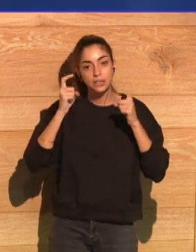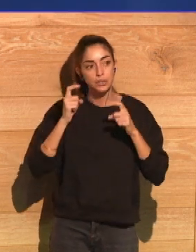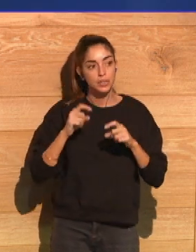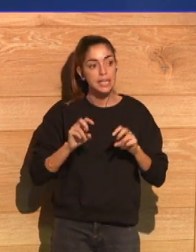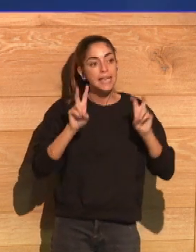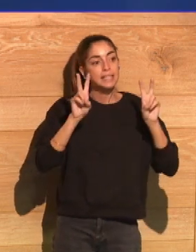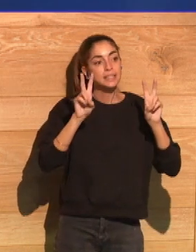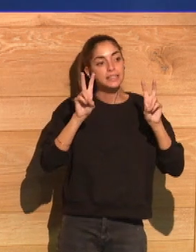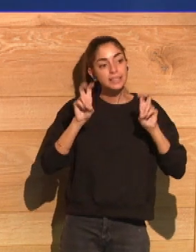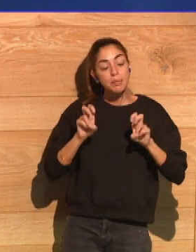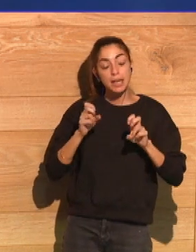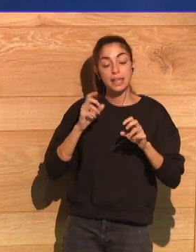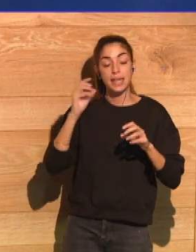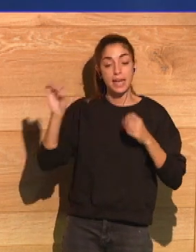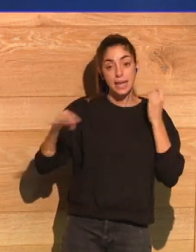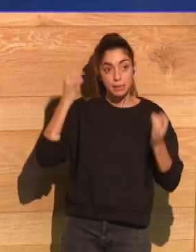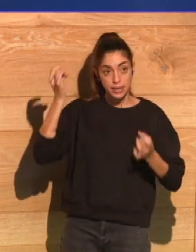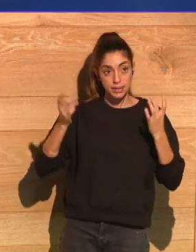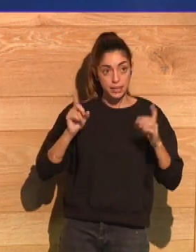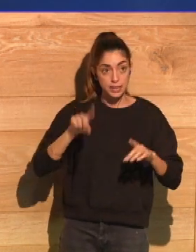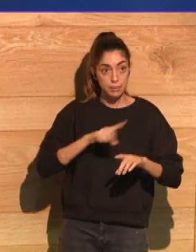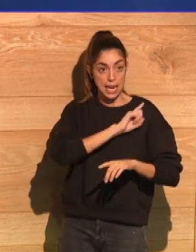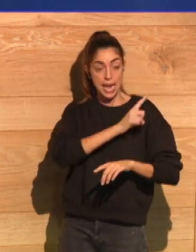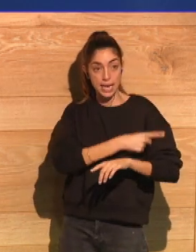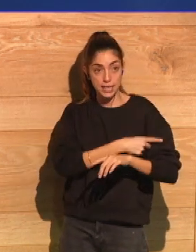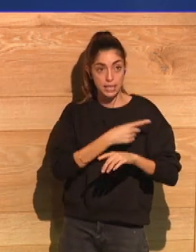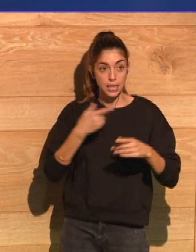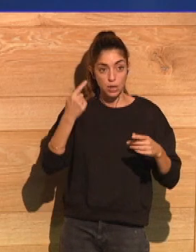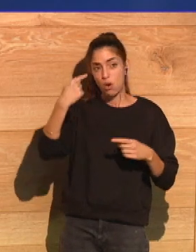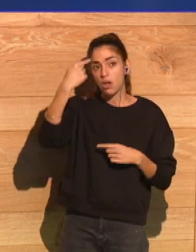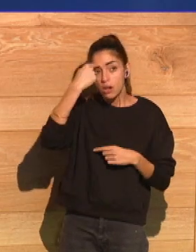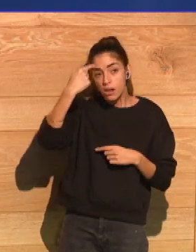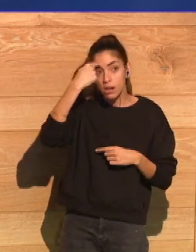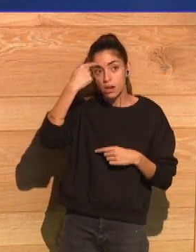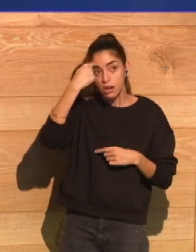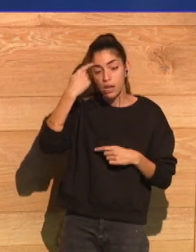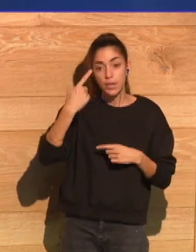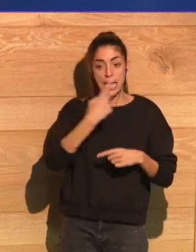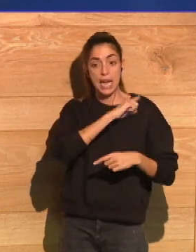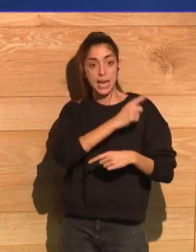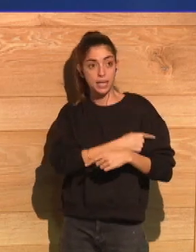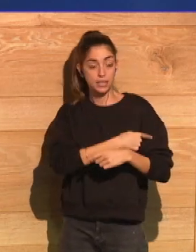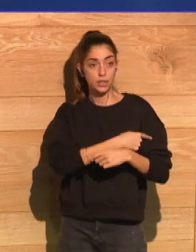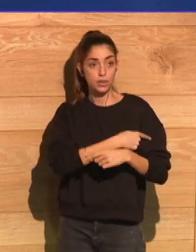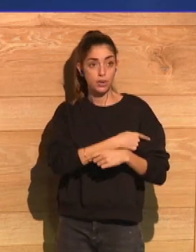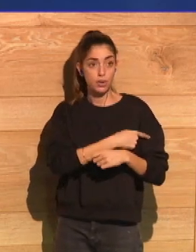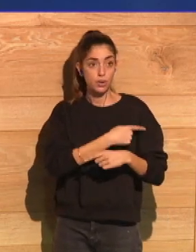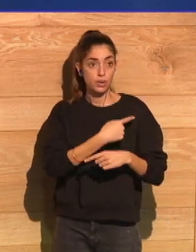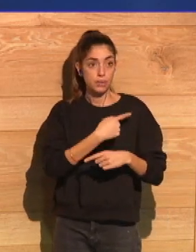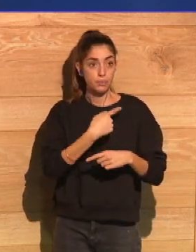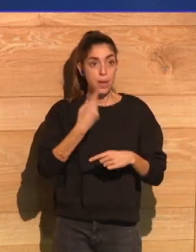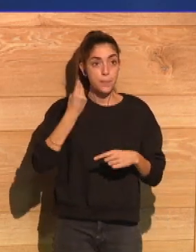Y el ejercicio, ¿no? La relación que hay entre esa obsesión por el ejercicio, que tiene que ver con una obsesión por